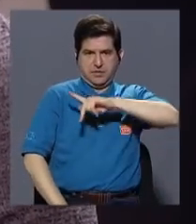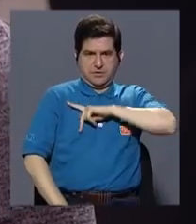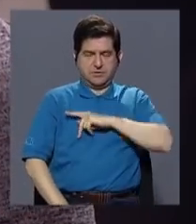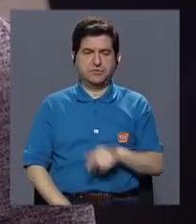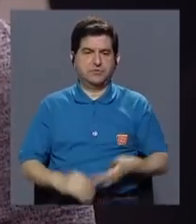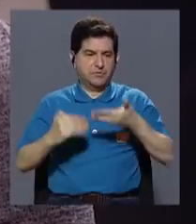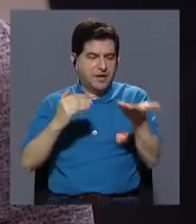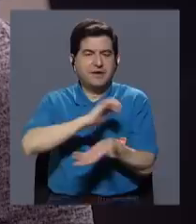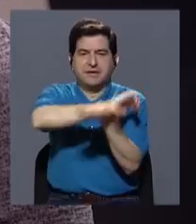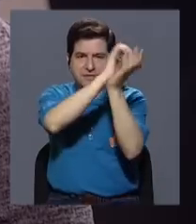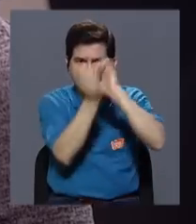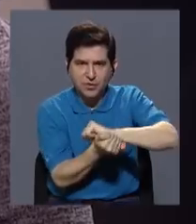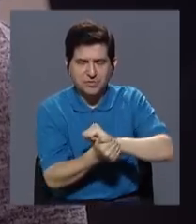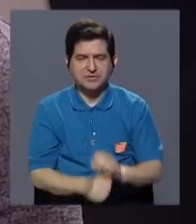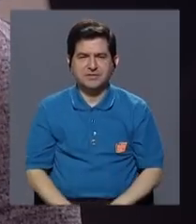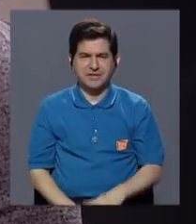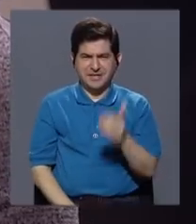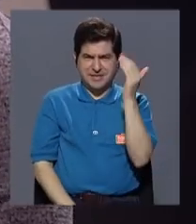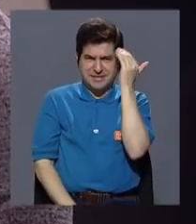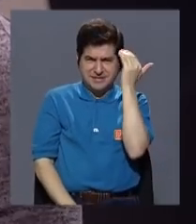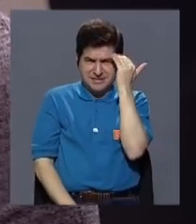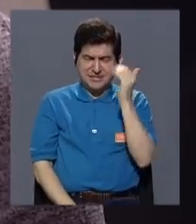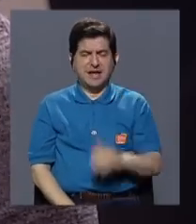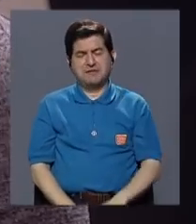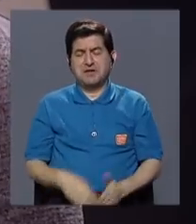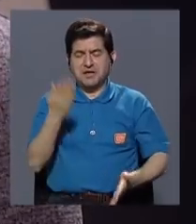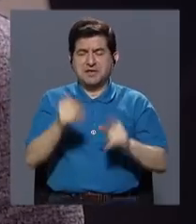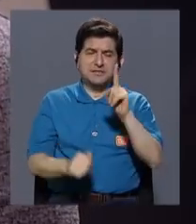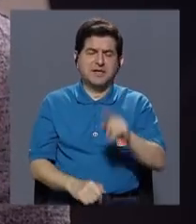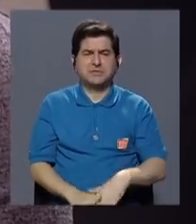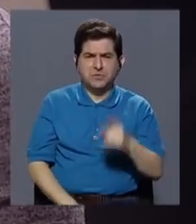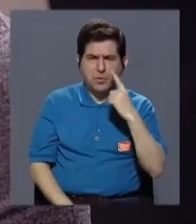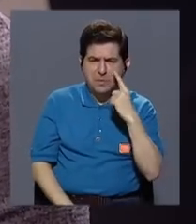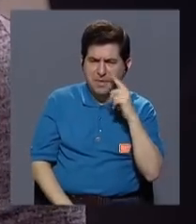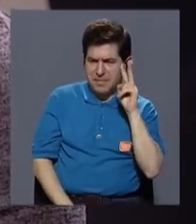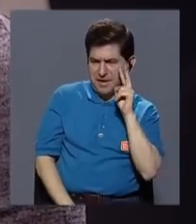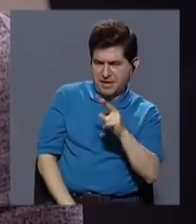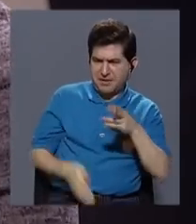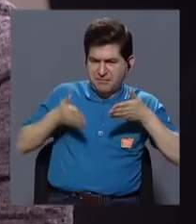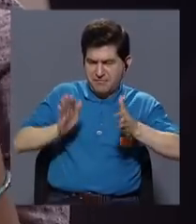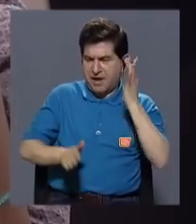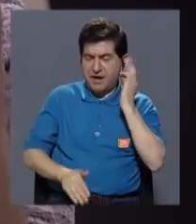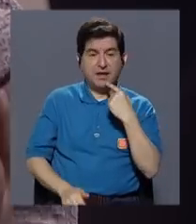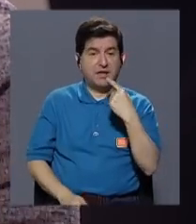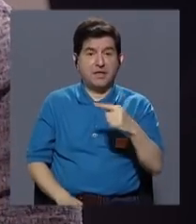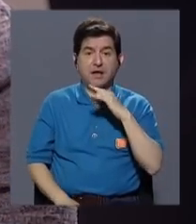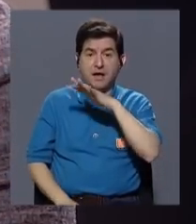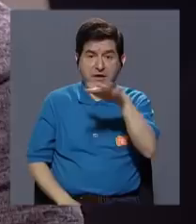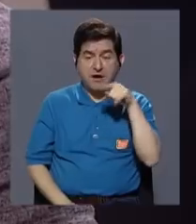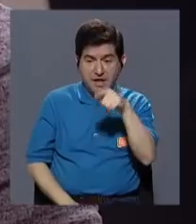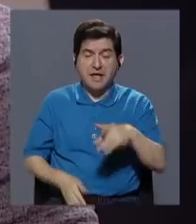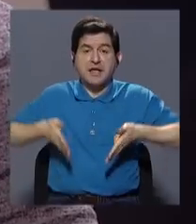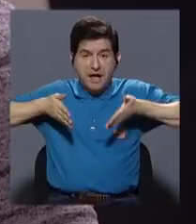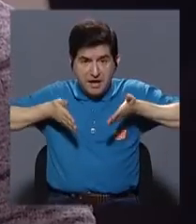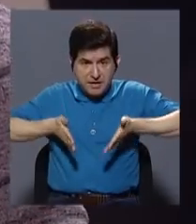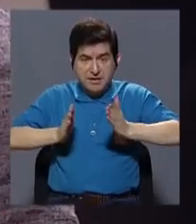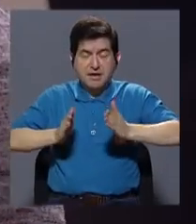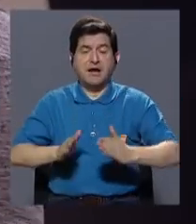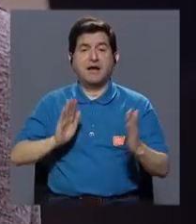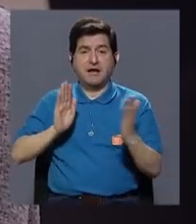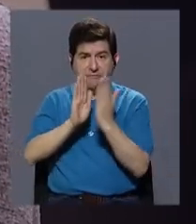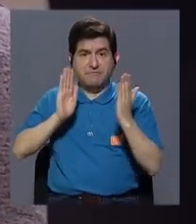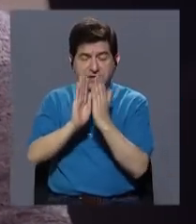para que estas cosas cambien si saben o según para de que lo lea vuelva a ver a su hija y diga estas son las realidades a las que se va a enfrentar mi hija